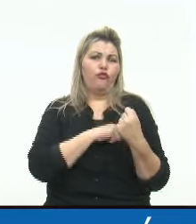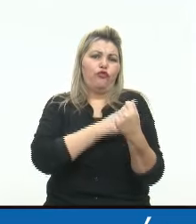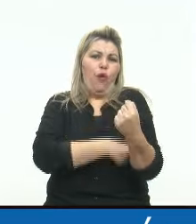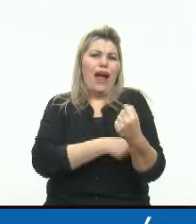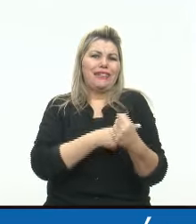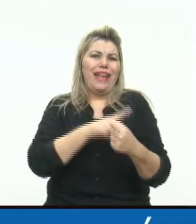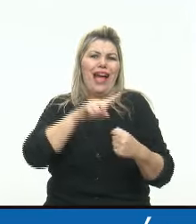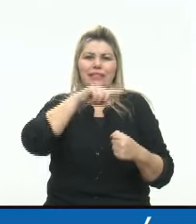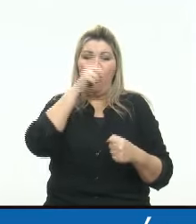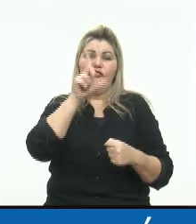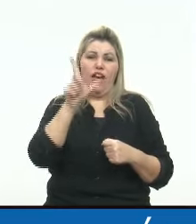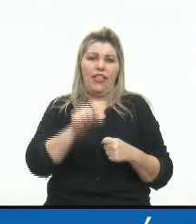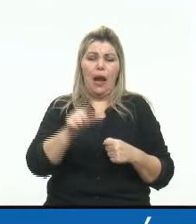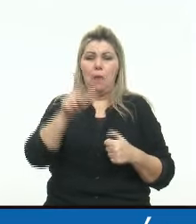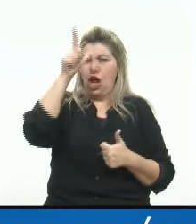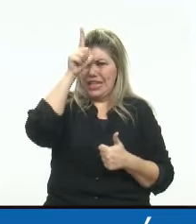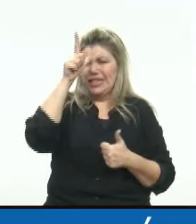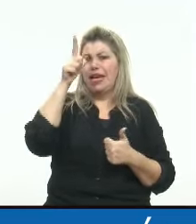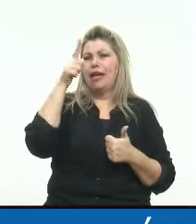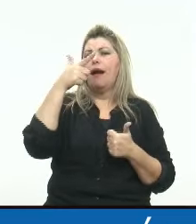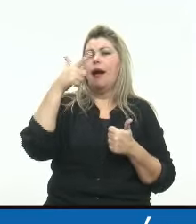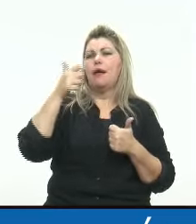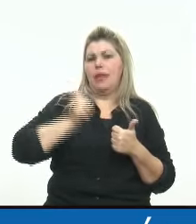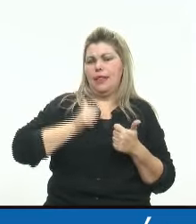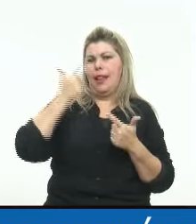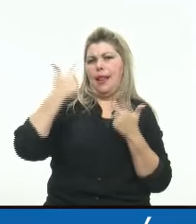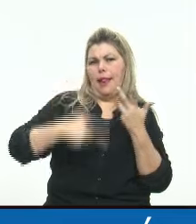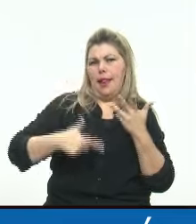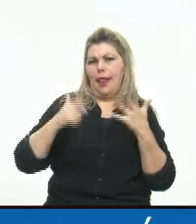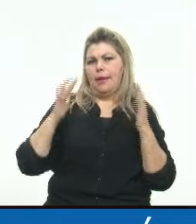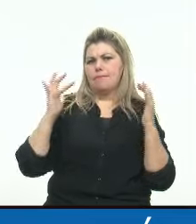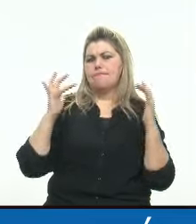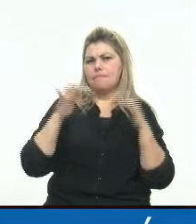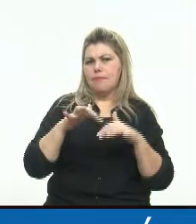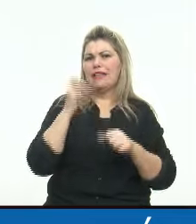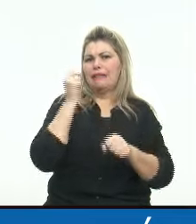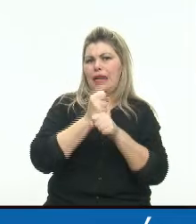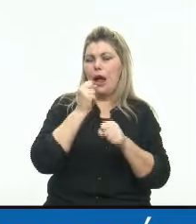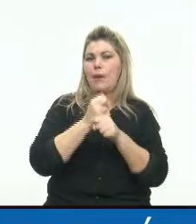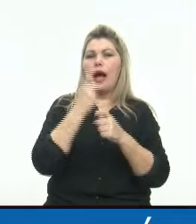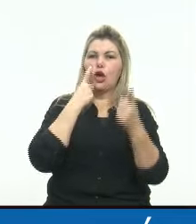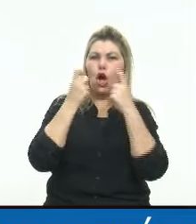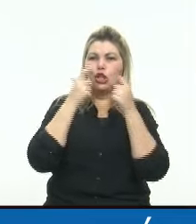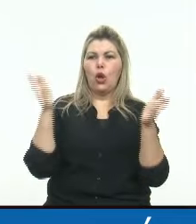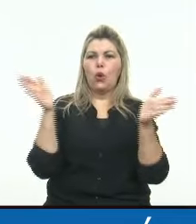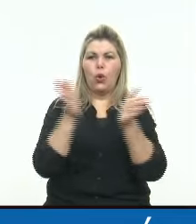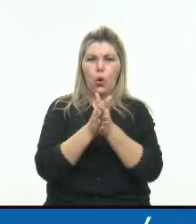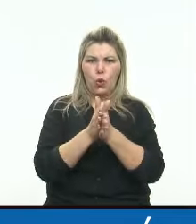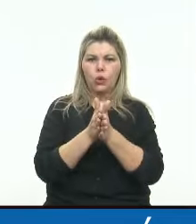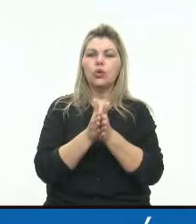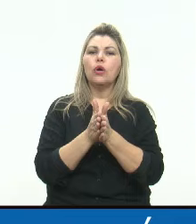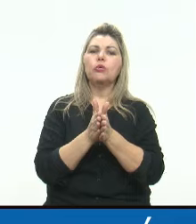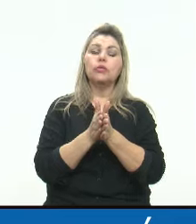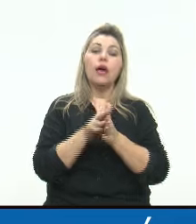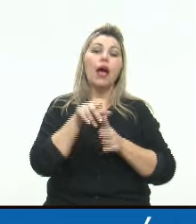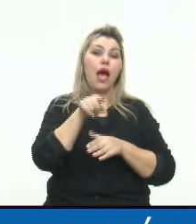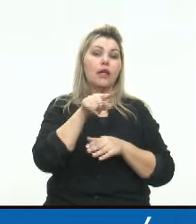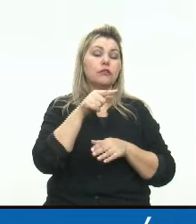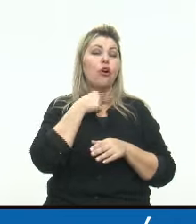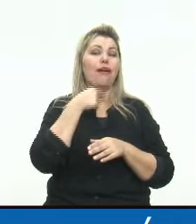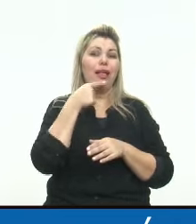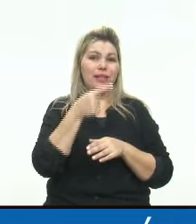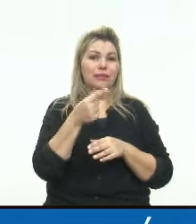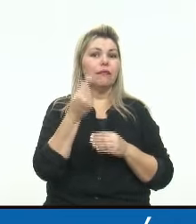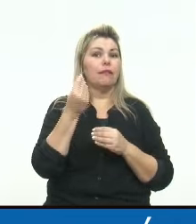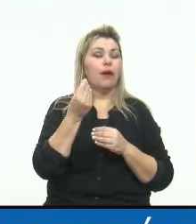federales, no solo la Policía Federal, se trabaja con controles conjuntos. Esto implica, entre otras